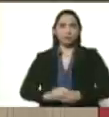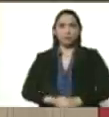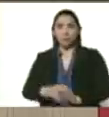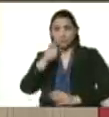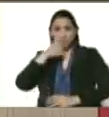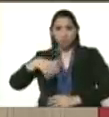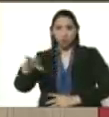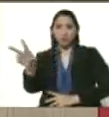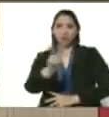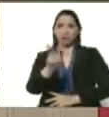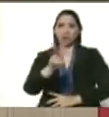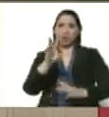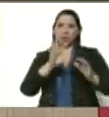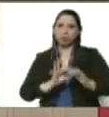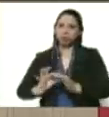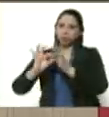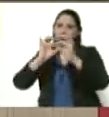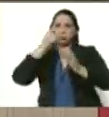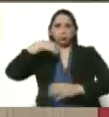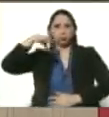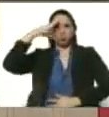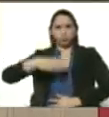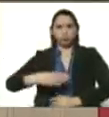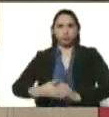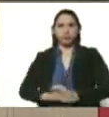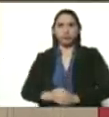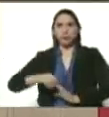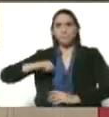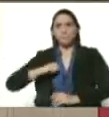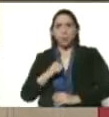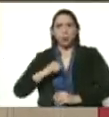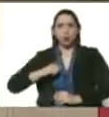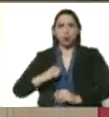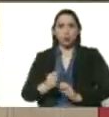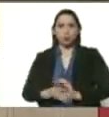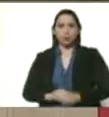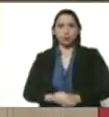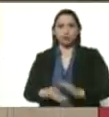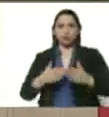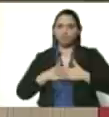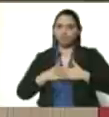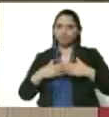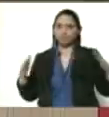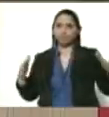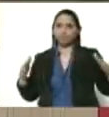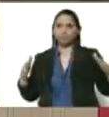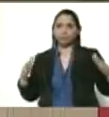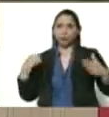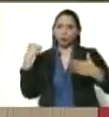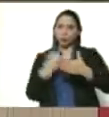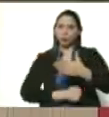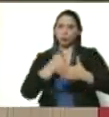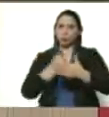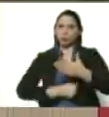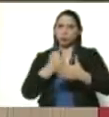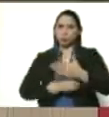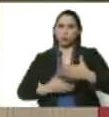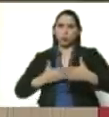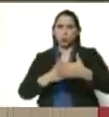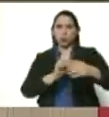pueblo venezolano en unión cívico-militar, policial, ha garantizado el combate contra